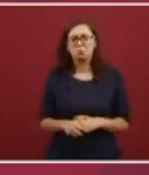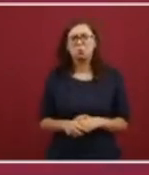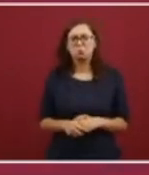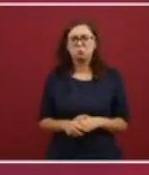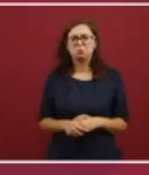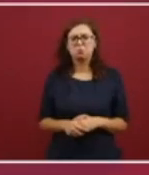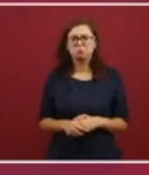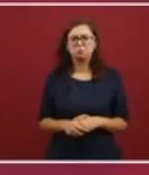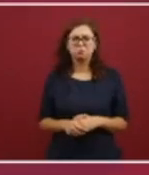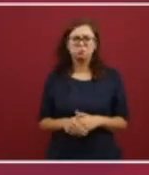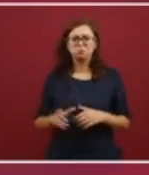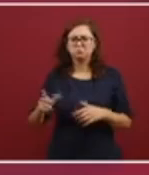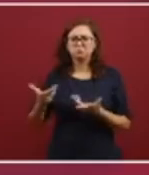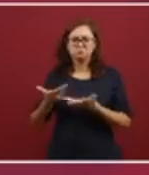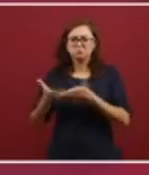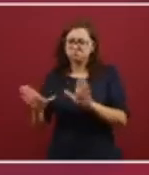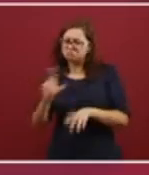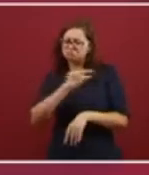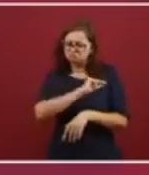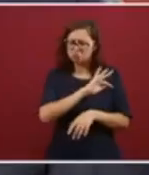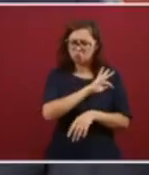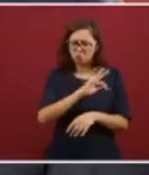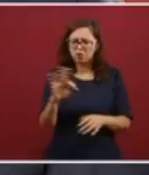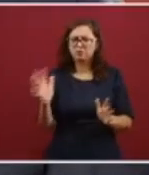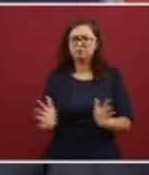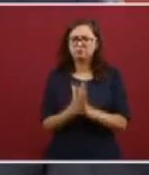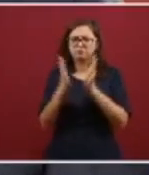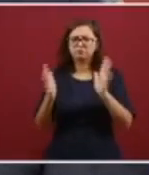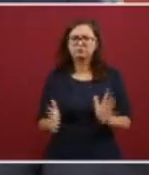Que participe el sector público y el sector privado.